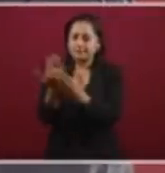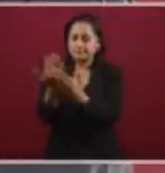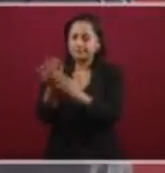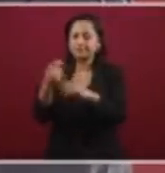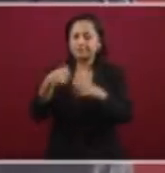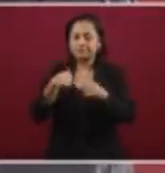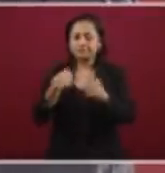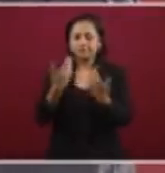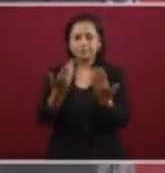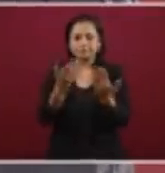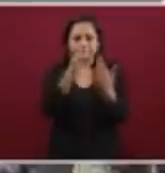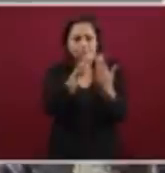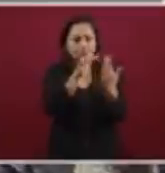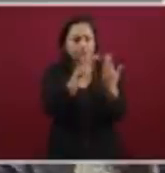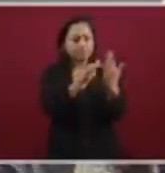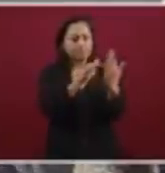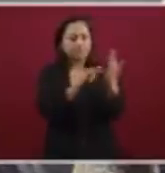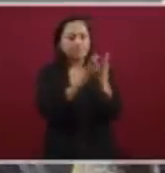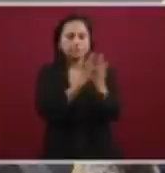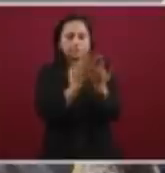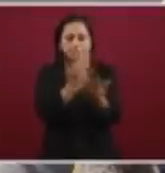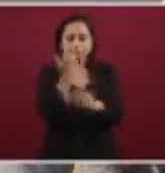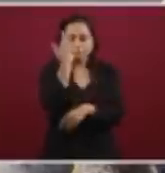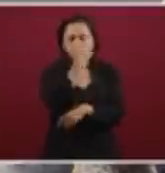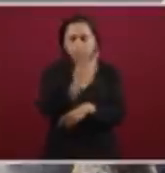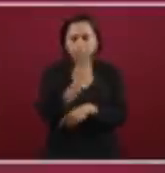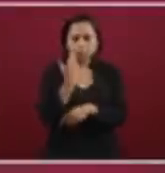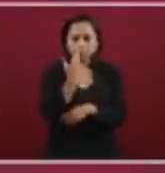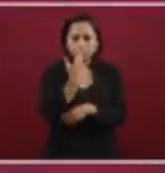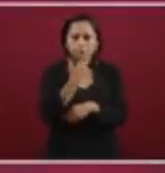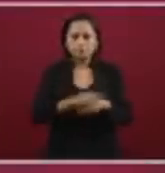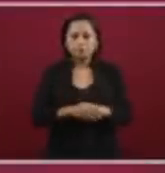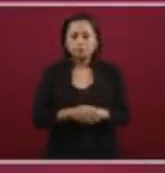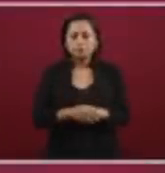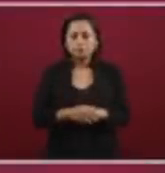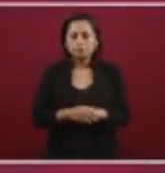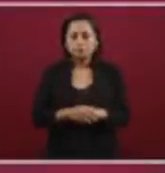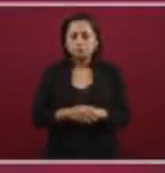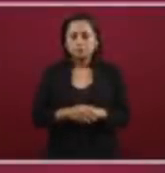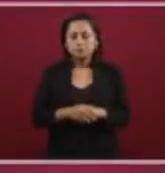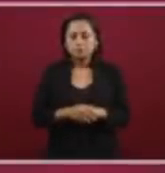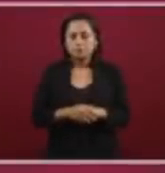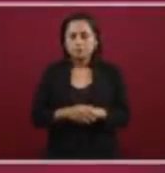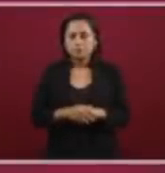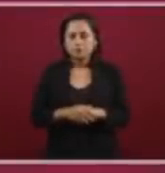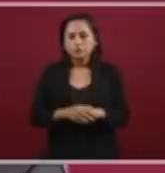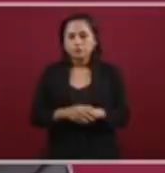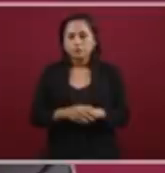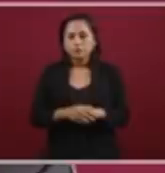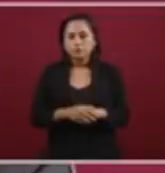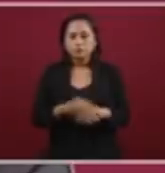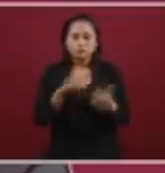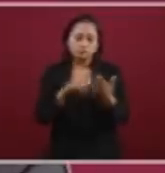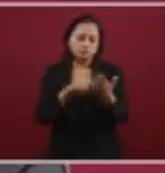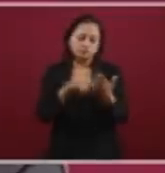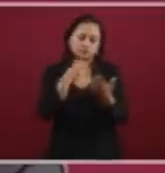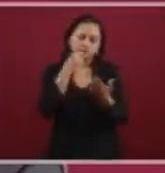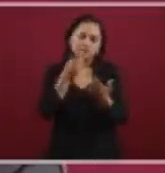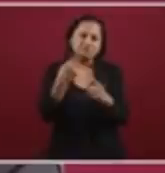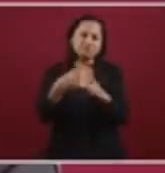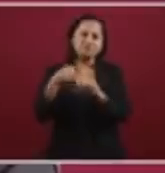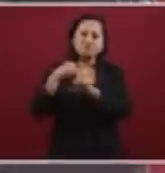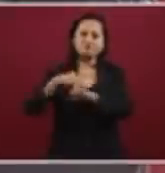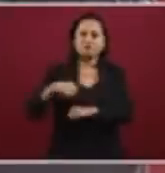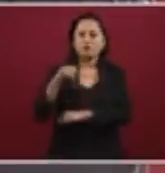darles un punto de vista sobre esto hice una revisión es un procedimiento tiene que ver con el salto